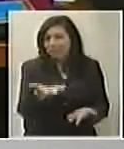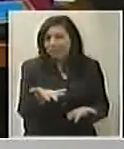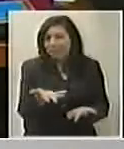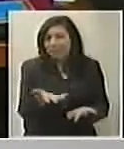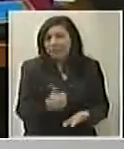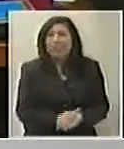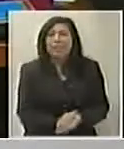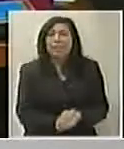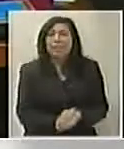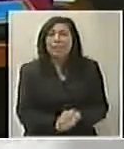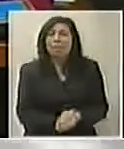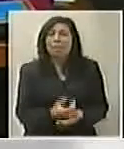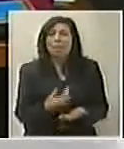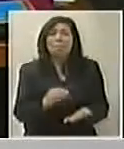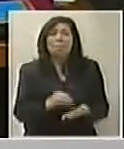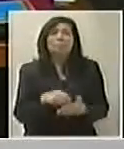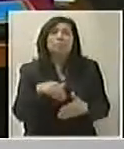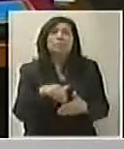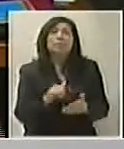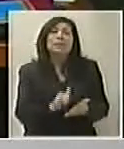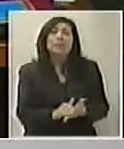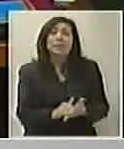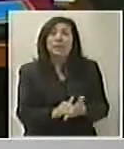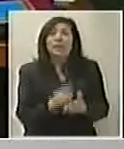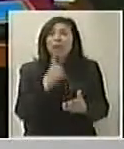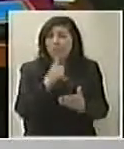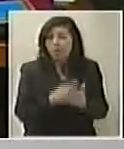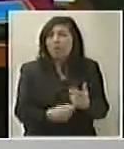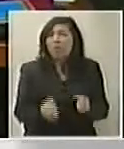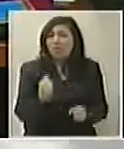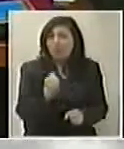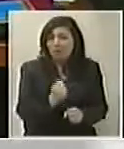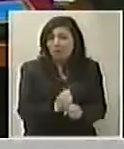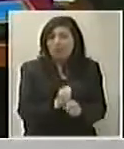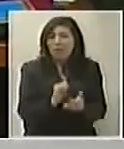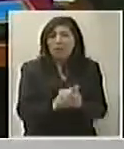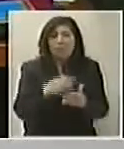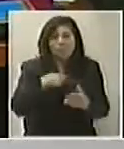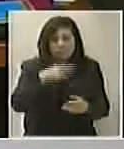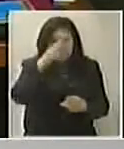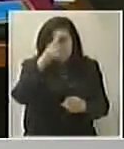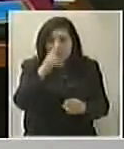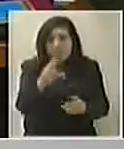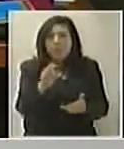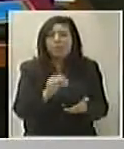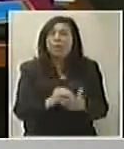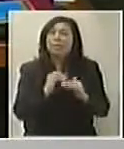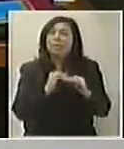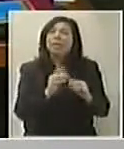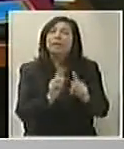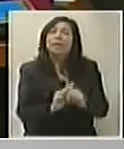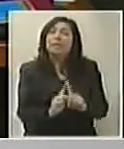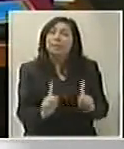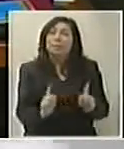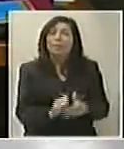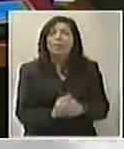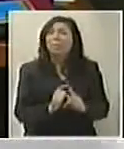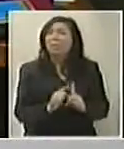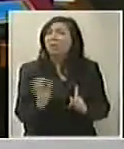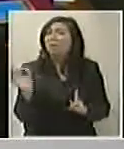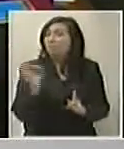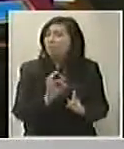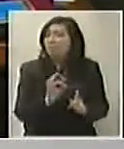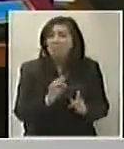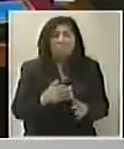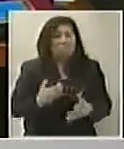y una burla a un electorado que confió en que la honestidad marca la diferencia. Pero nada